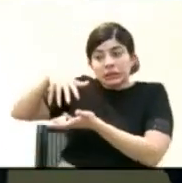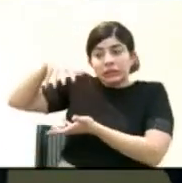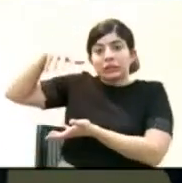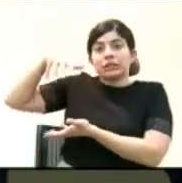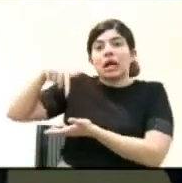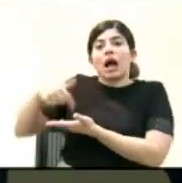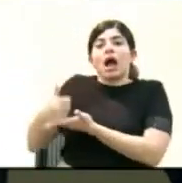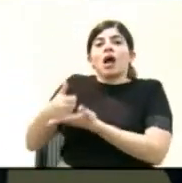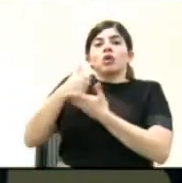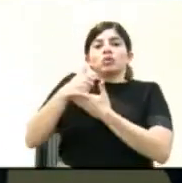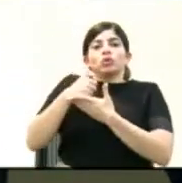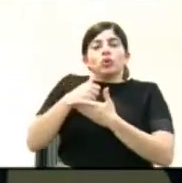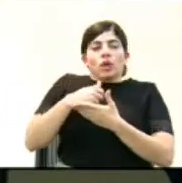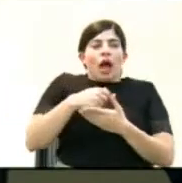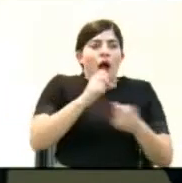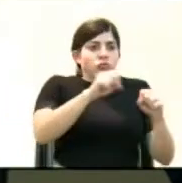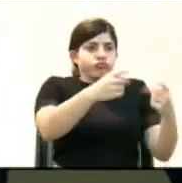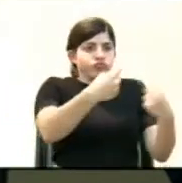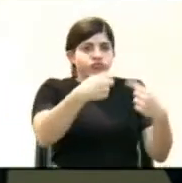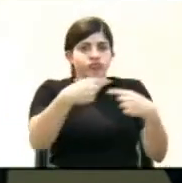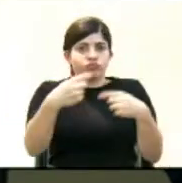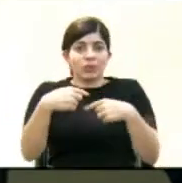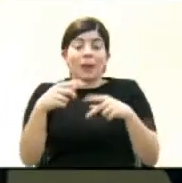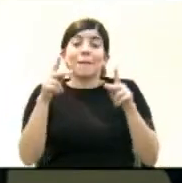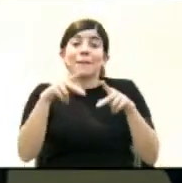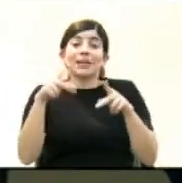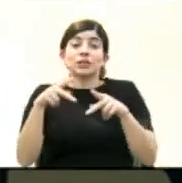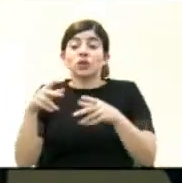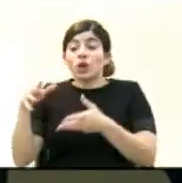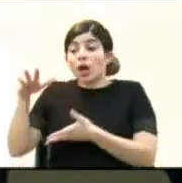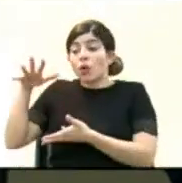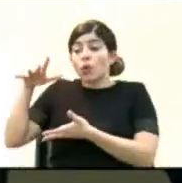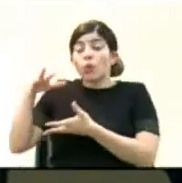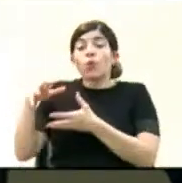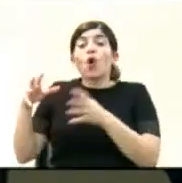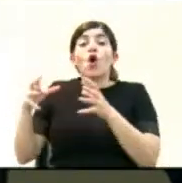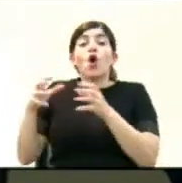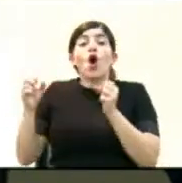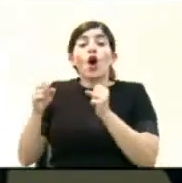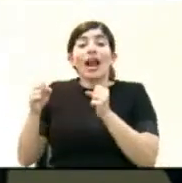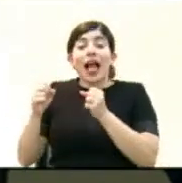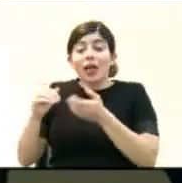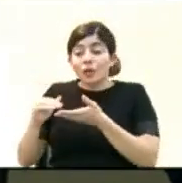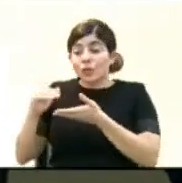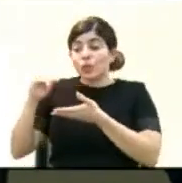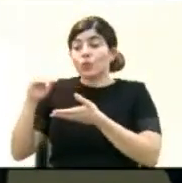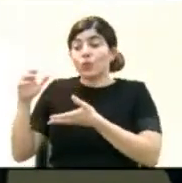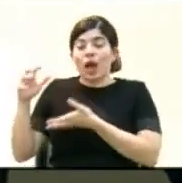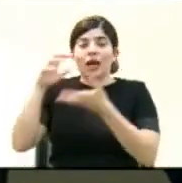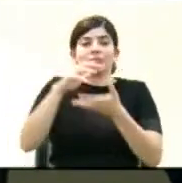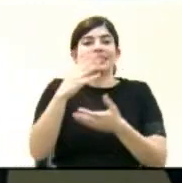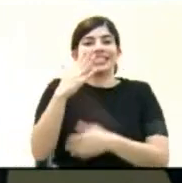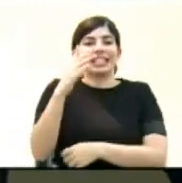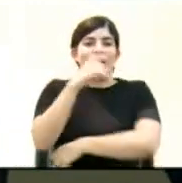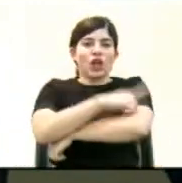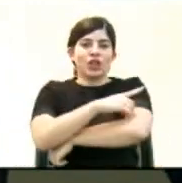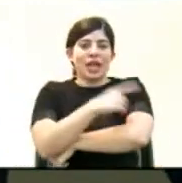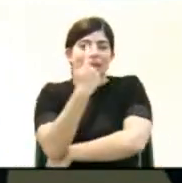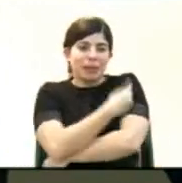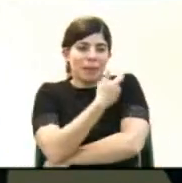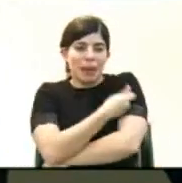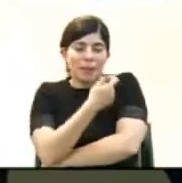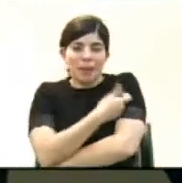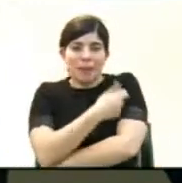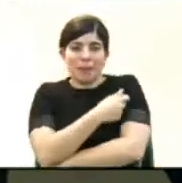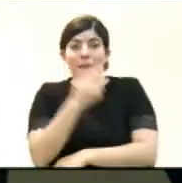asegurarnos de que la cantidad de dosis que se descongelan se van a poder aplicar en 5 días, porque no se